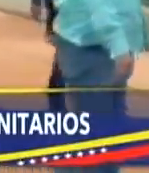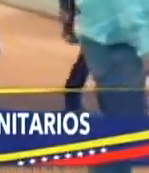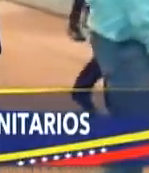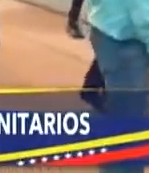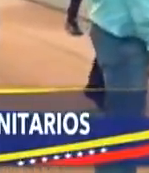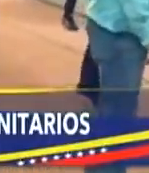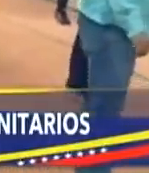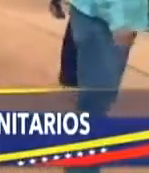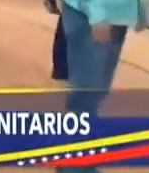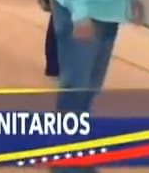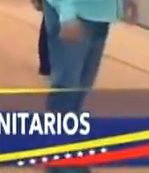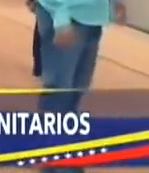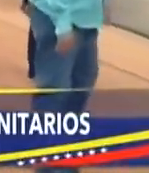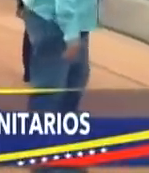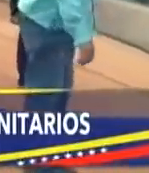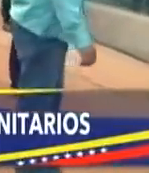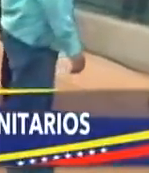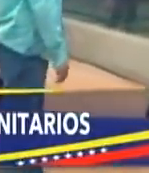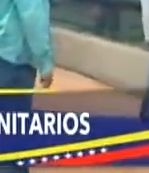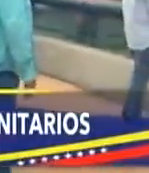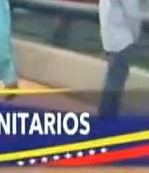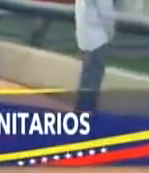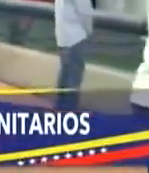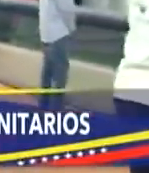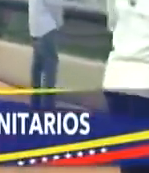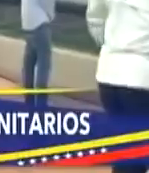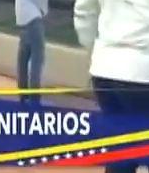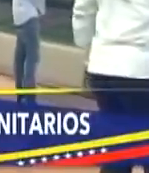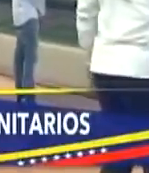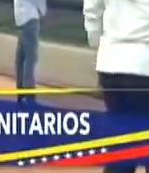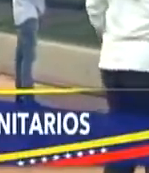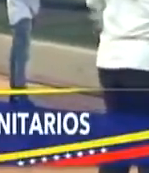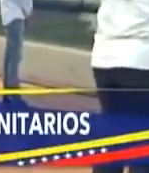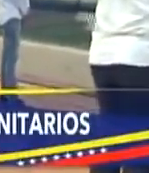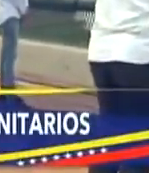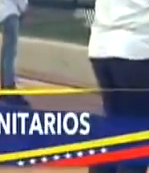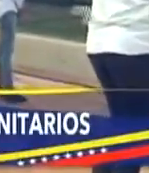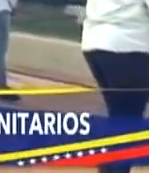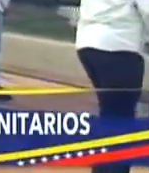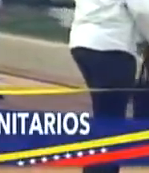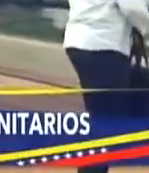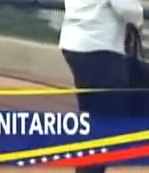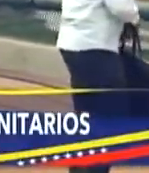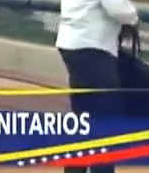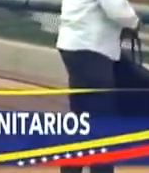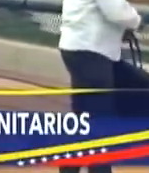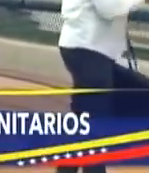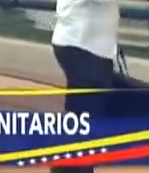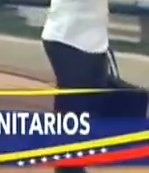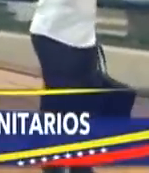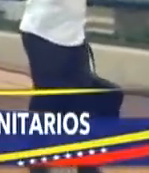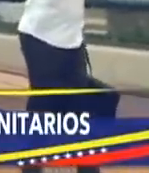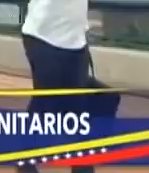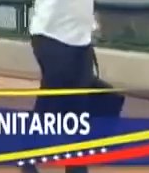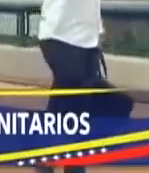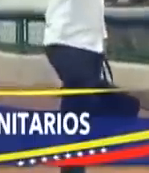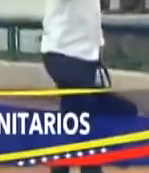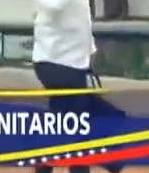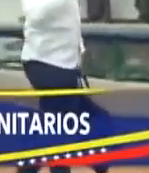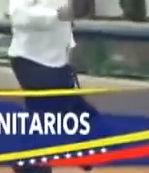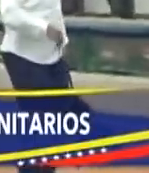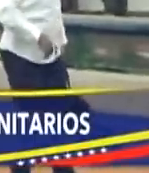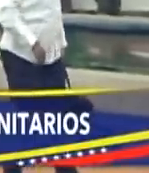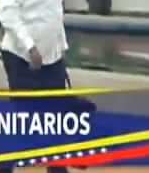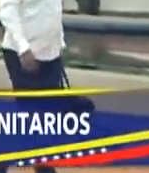el pueblo junto a el gobierno bolivariano, a la revolución bolivariana, y es un paso adelante en